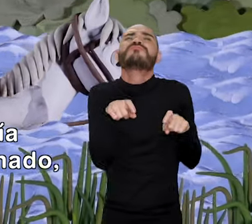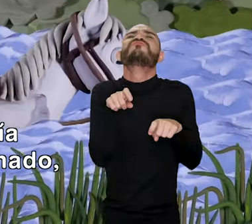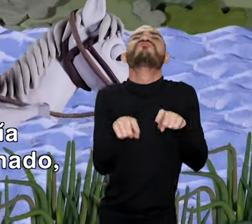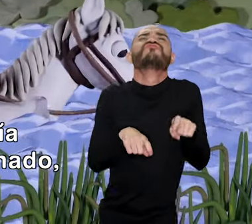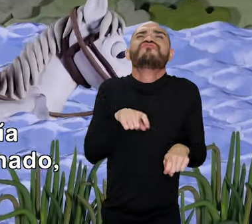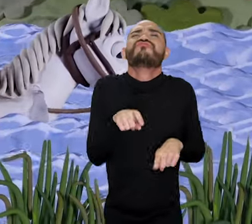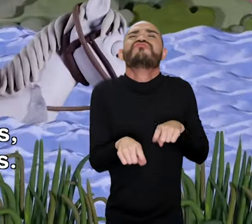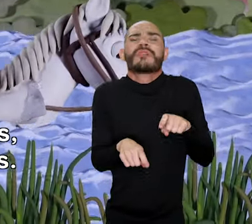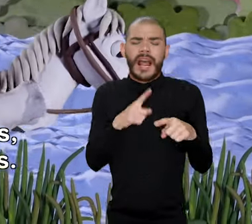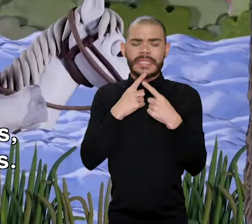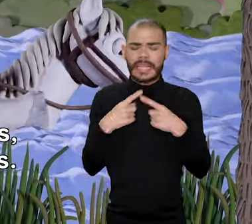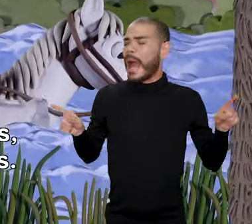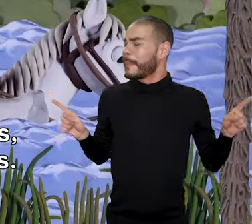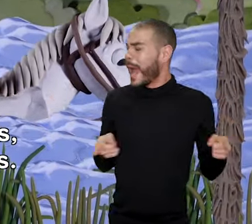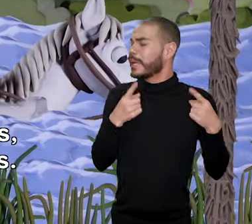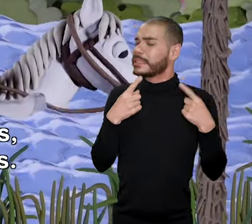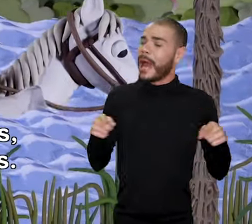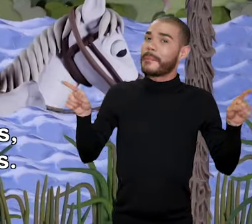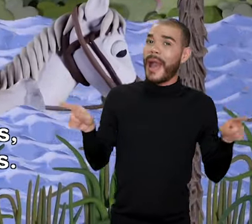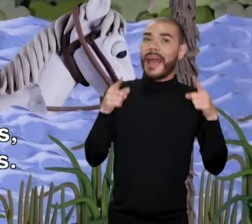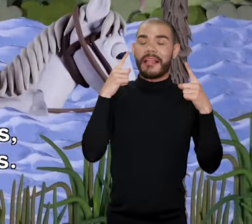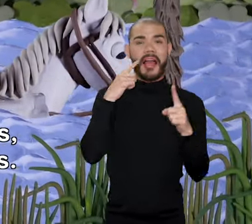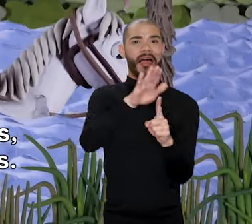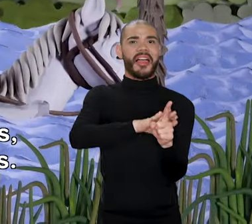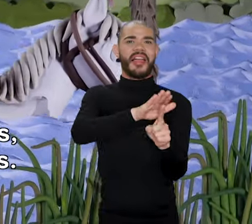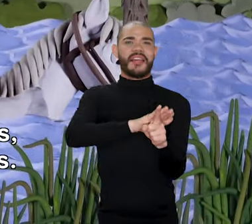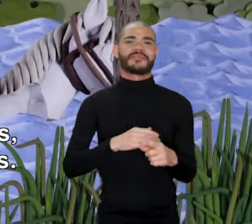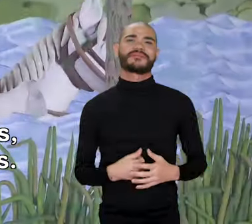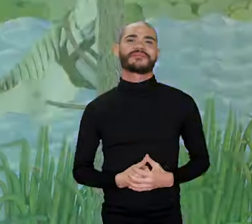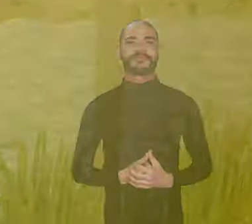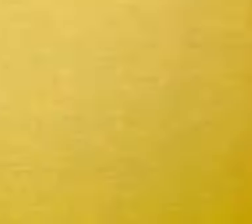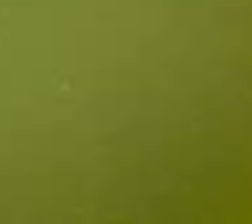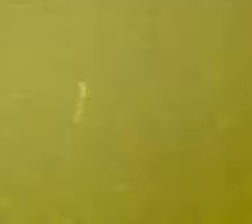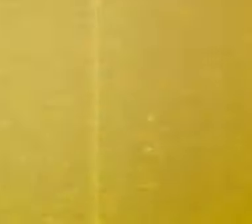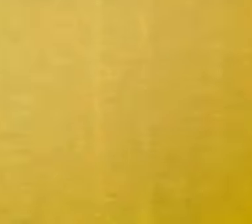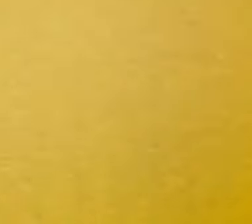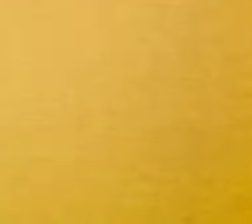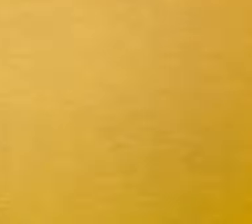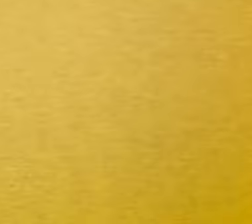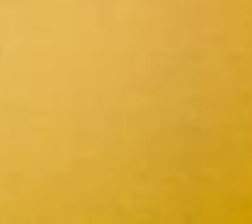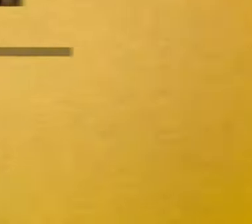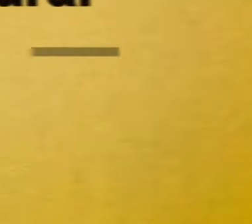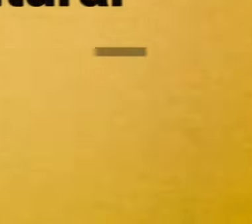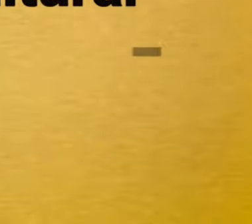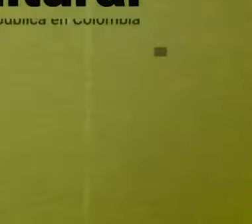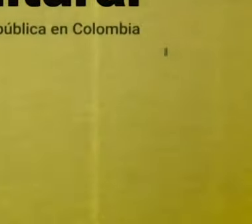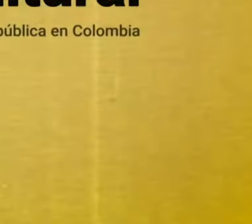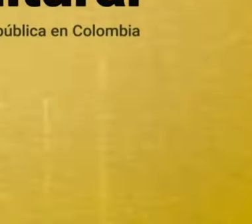perseguir por el ganado aún en tramos peligrosos como el cruce de los ríos.